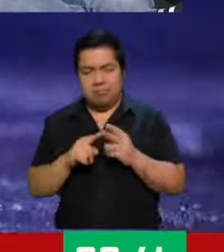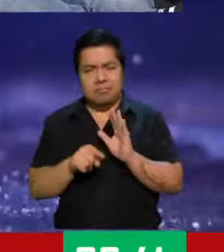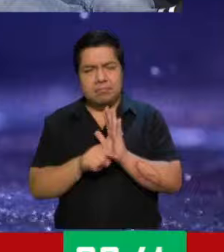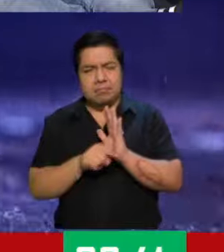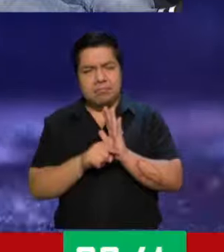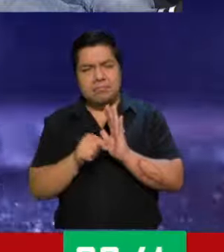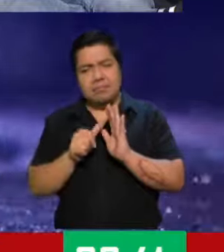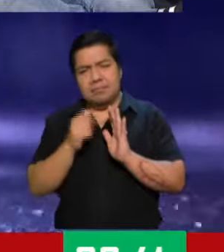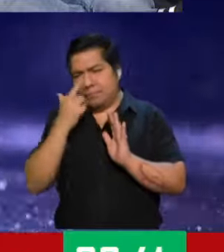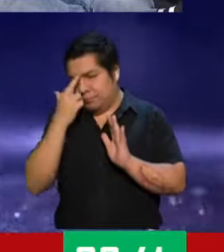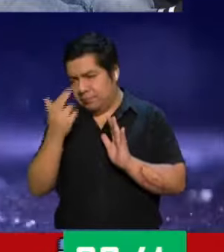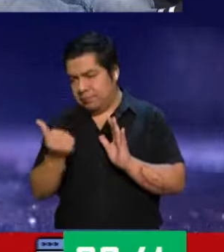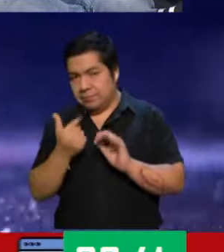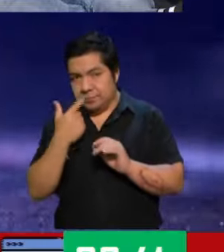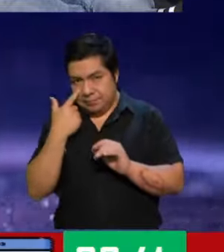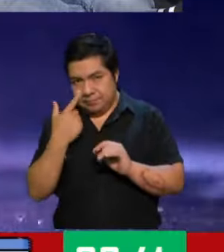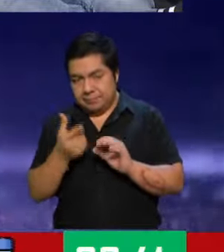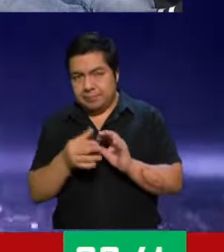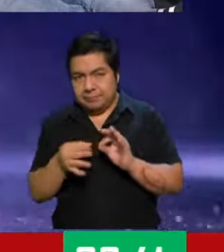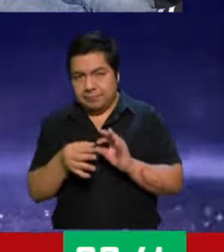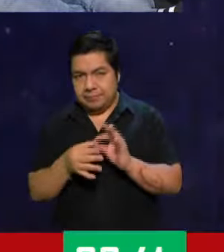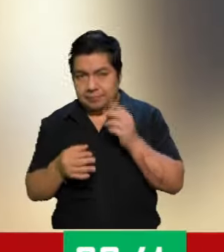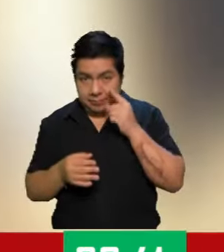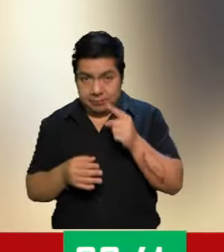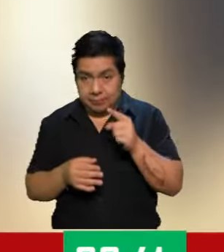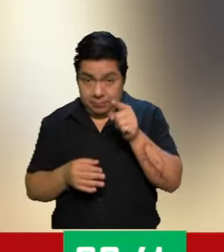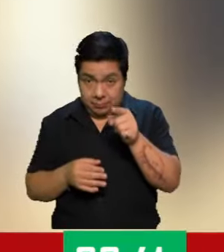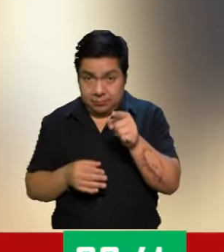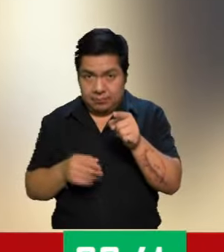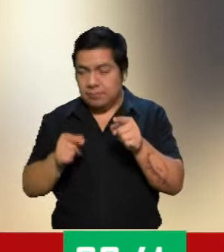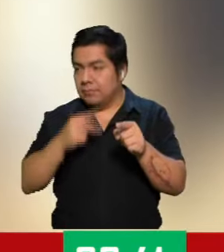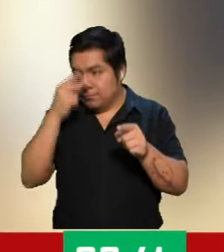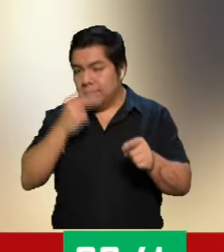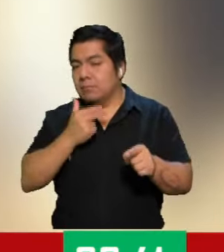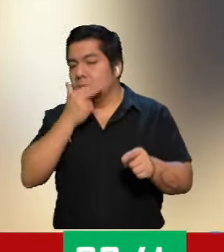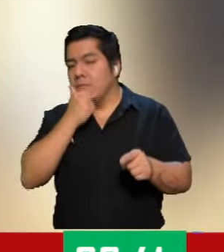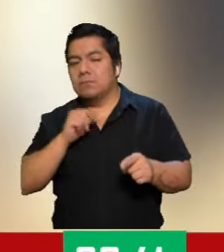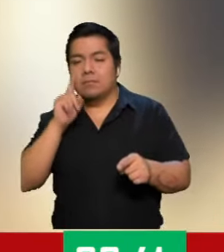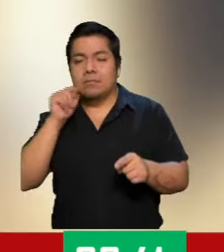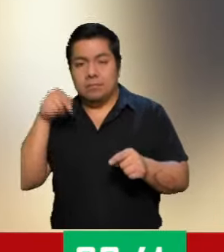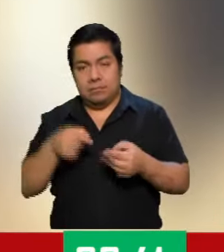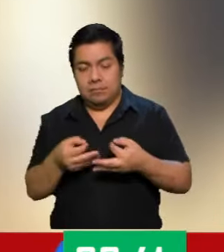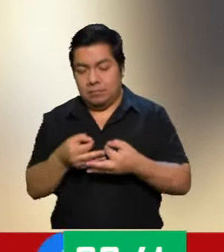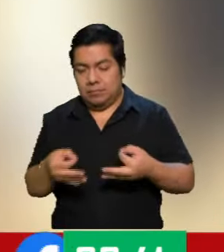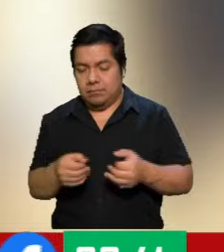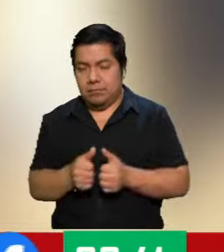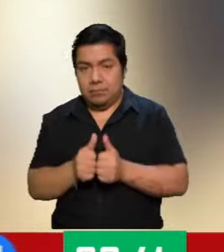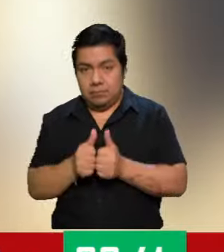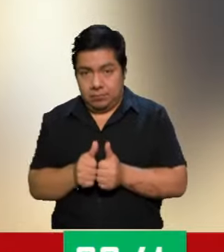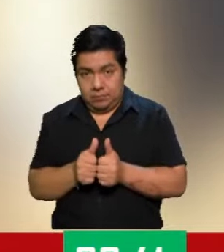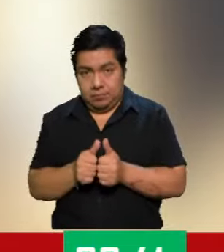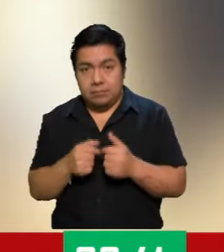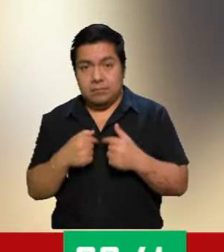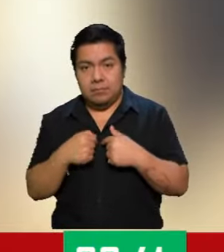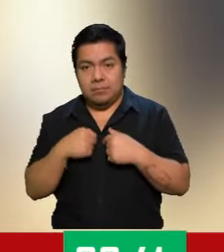otra razón que les enseño, ¿ok? Miren, ustedes, los mexicanos, tienen que quedarse en la tierra mientras yo vaya